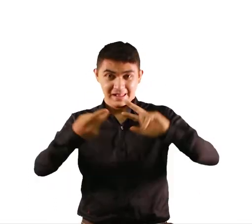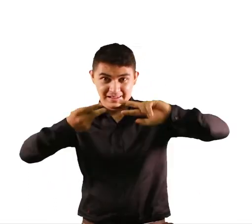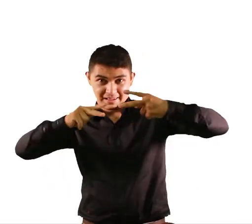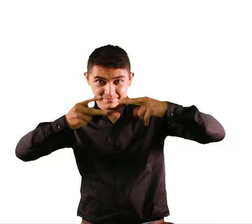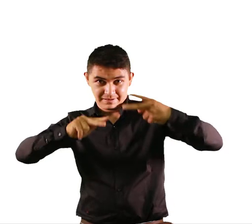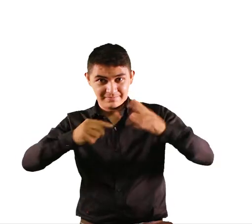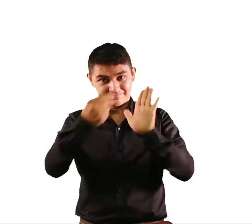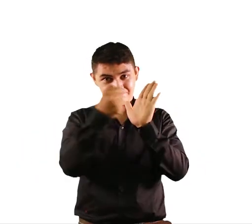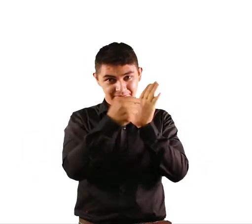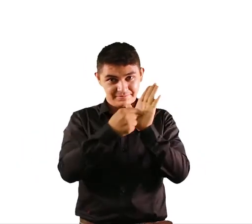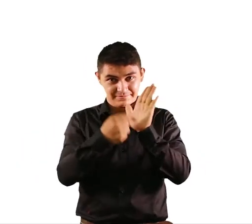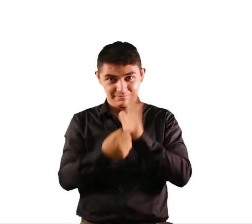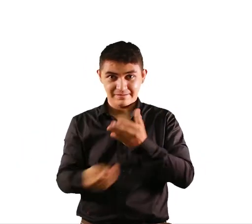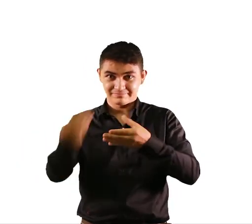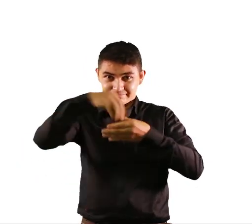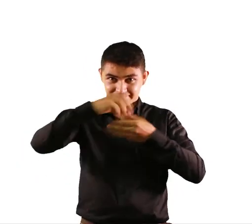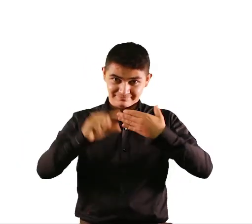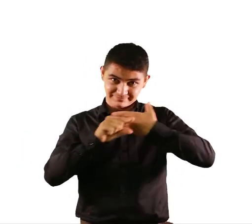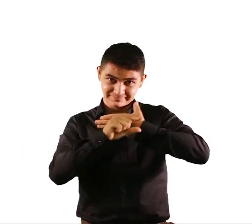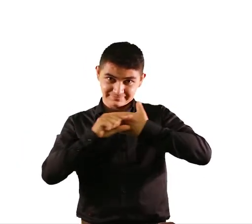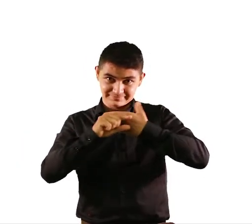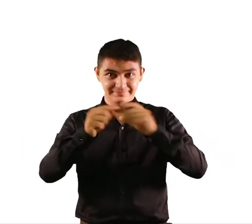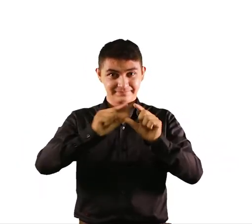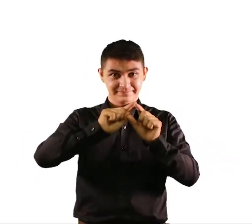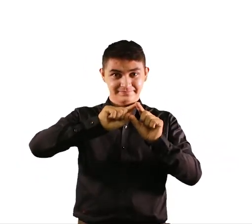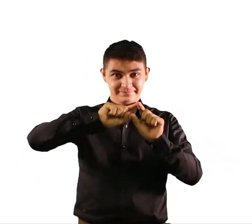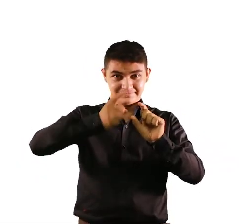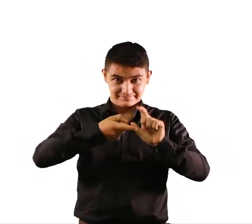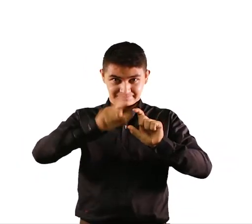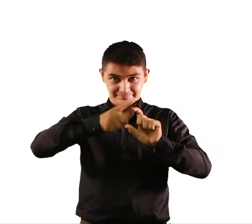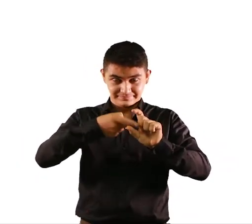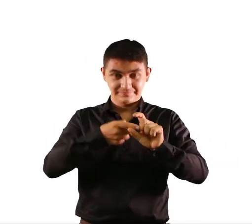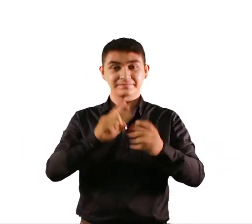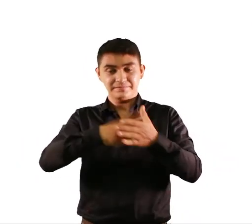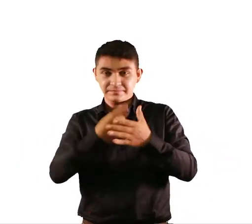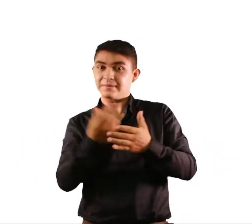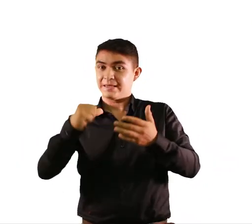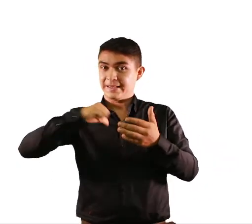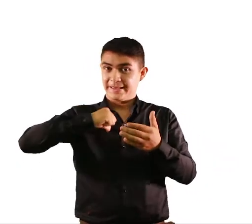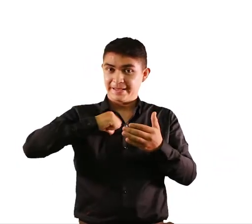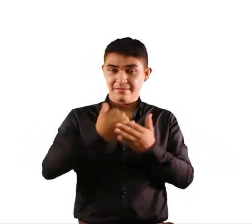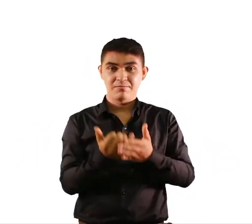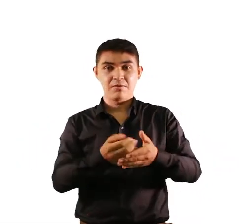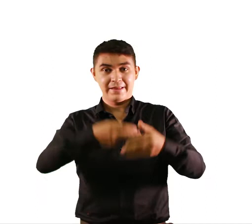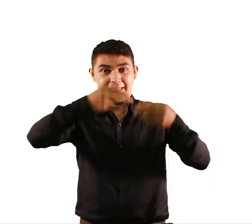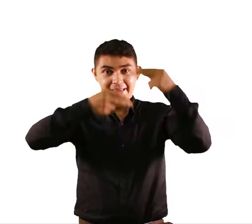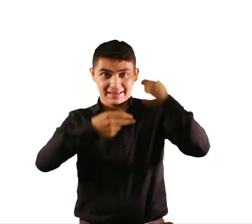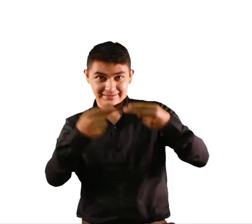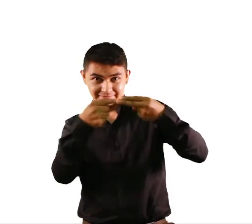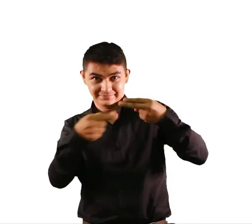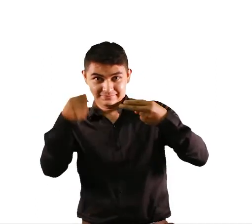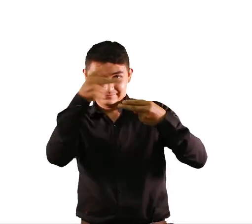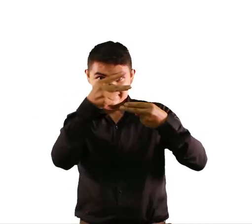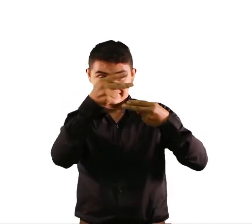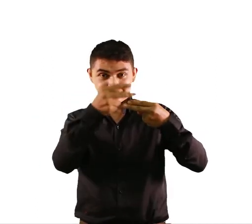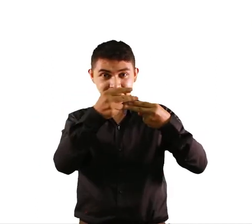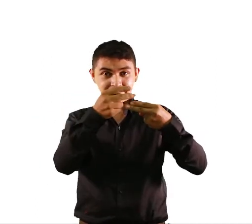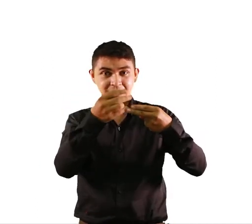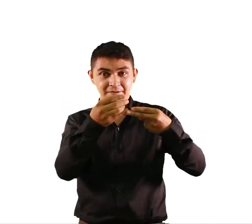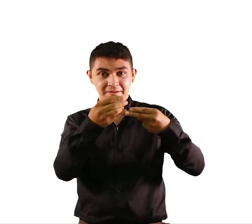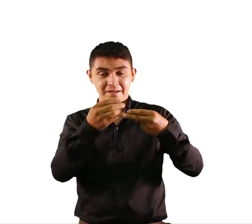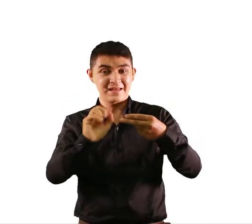Reemplazamos los datos en la ecuación y entonces tenemos que h al cuadrado es